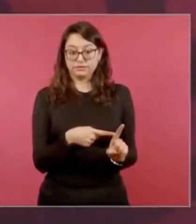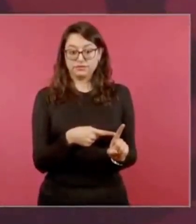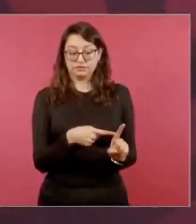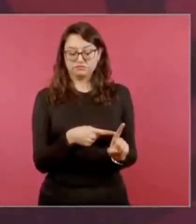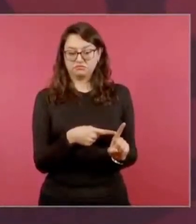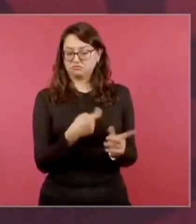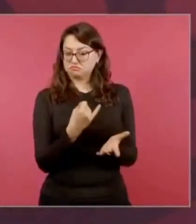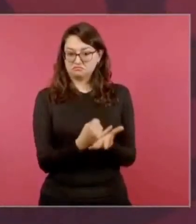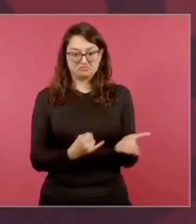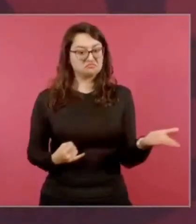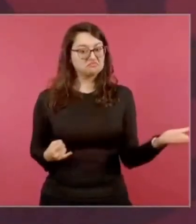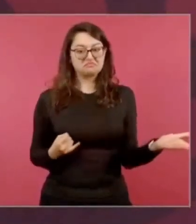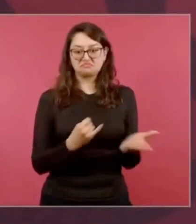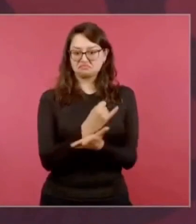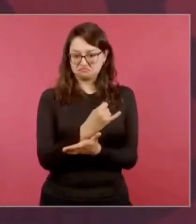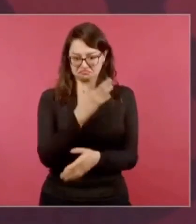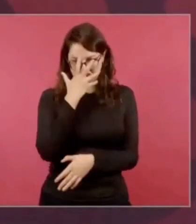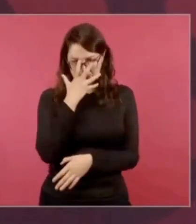titubea